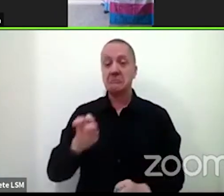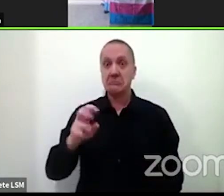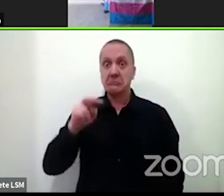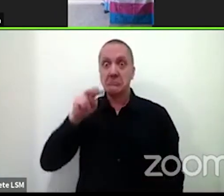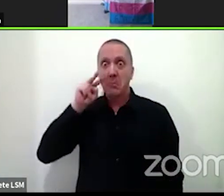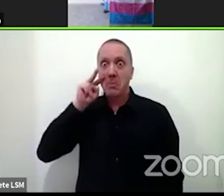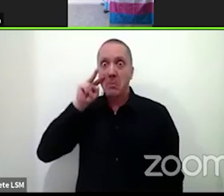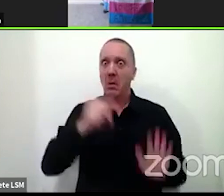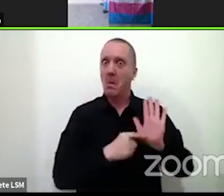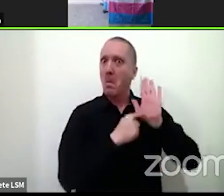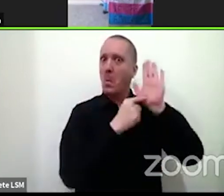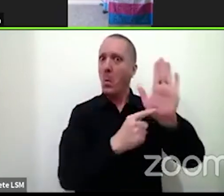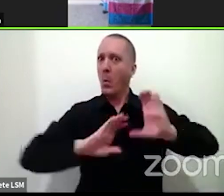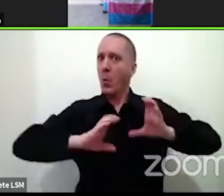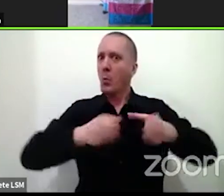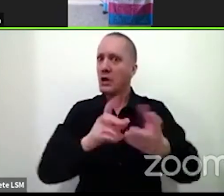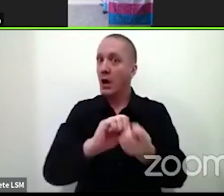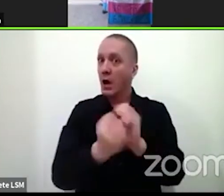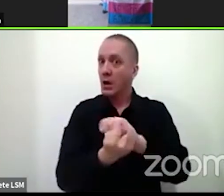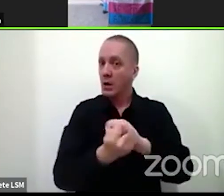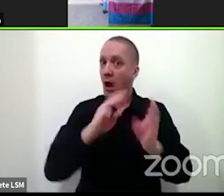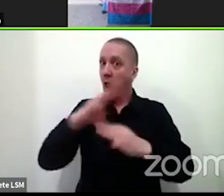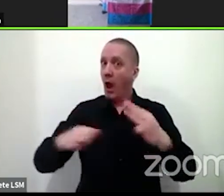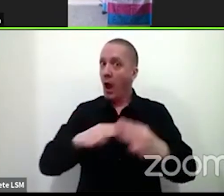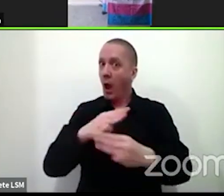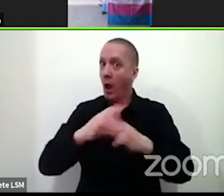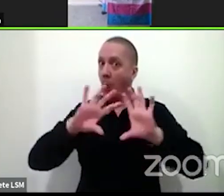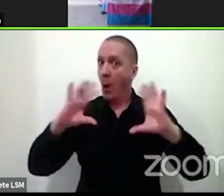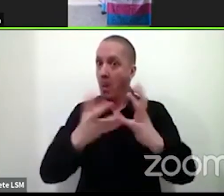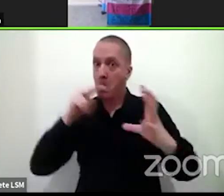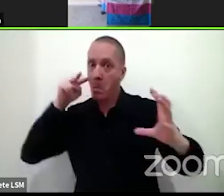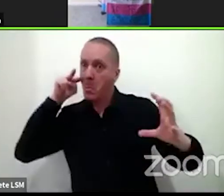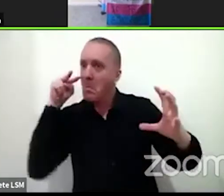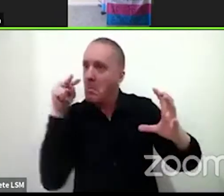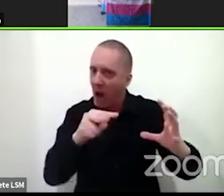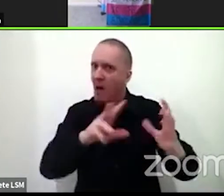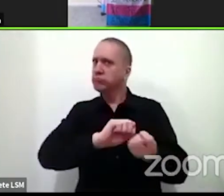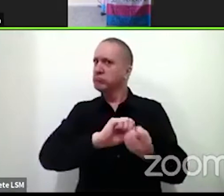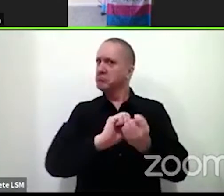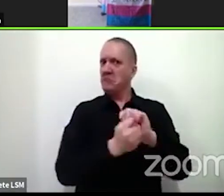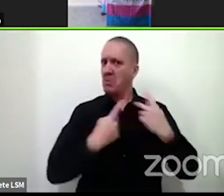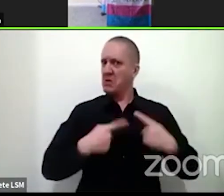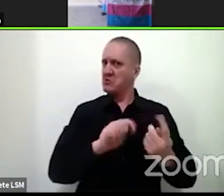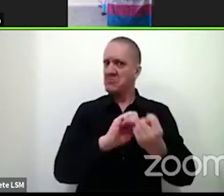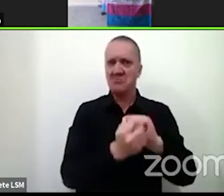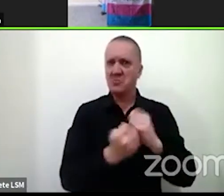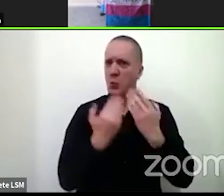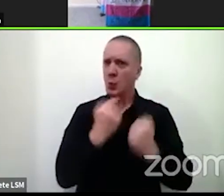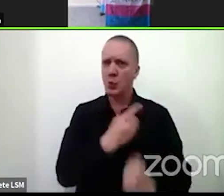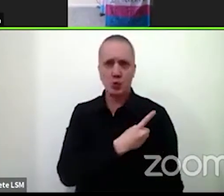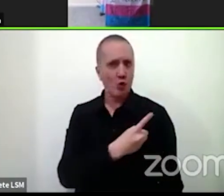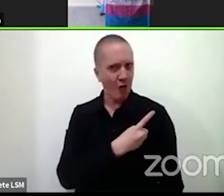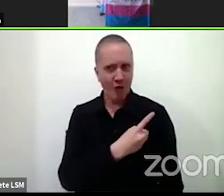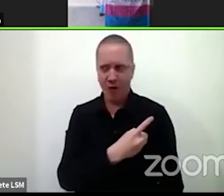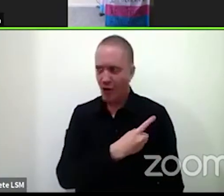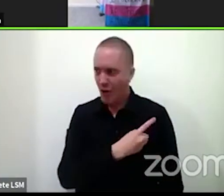y mostrándonos al mundo que no estamos solos y que hay personas que al igual que nosotros han pasado por la misma